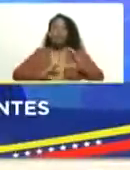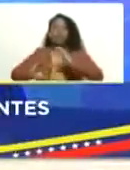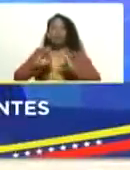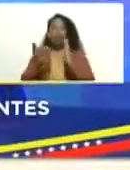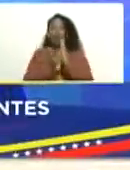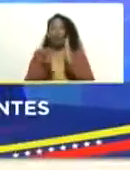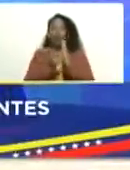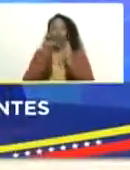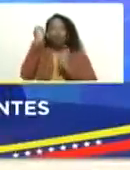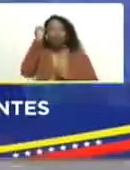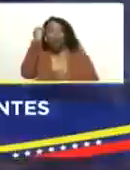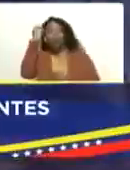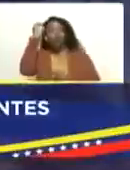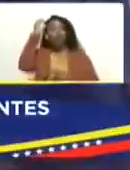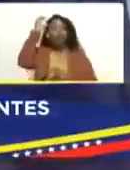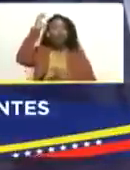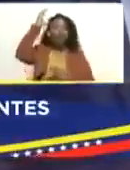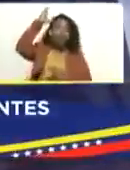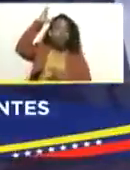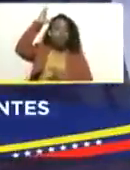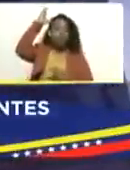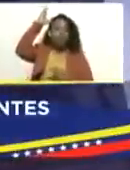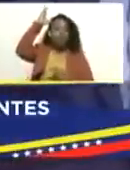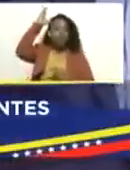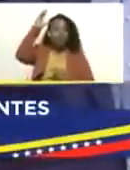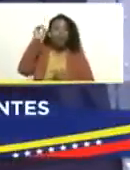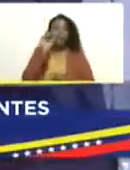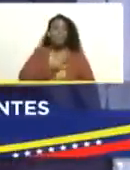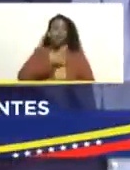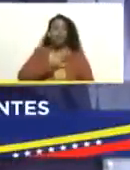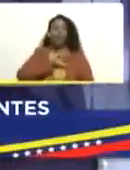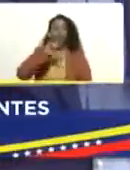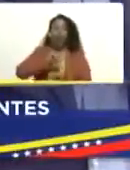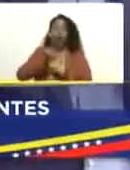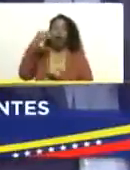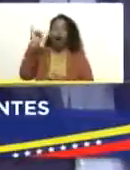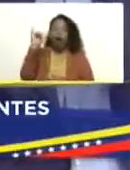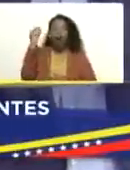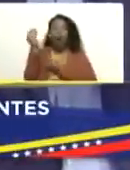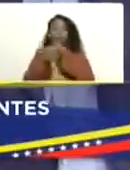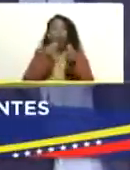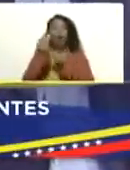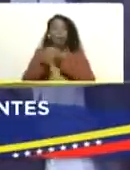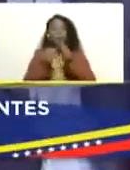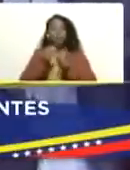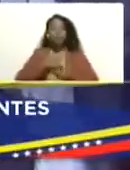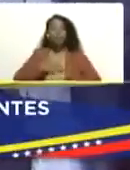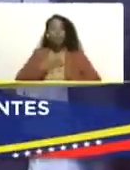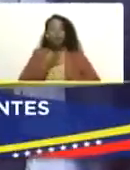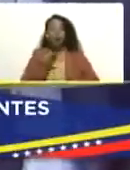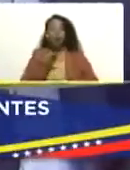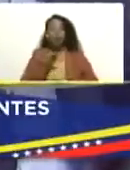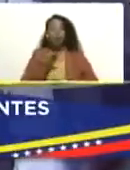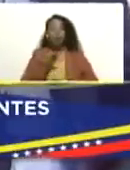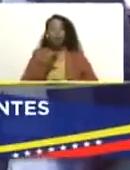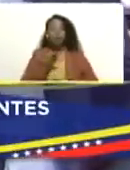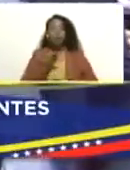Las capacidades hay en la República Islámica de Irán, que esas capacidades con el favor de la